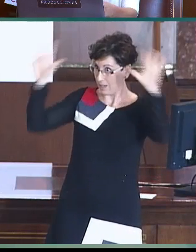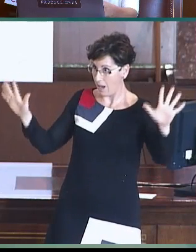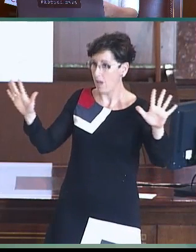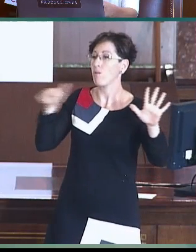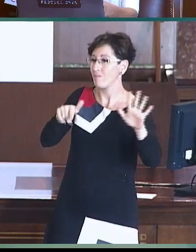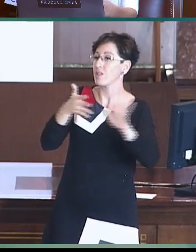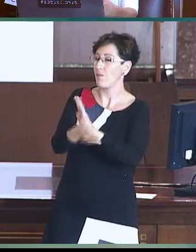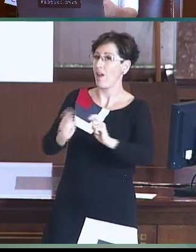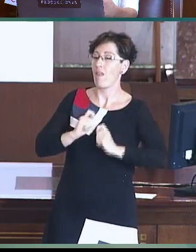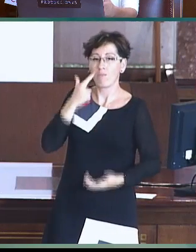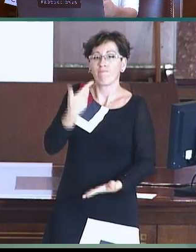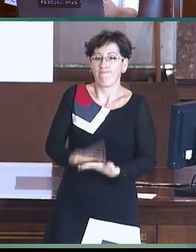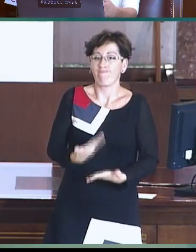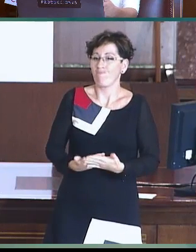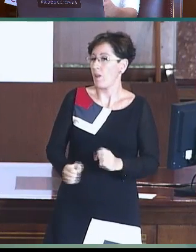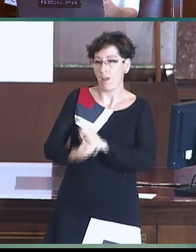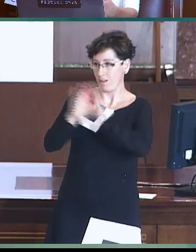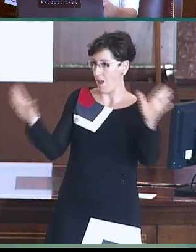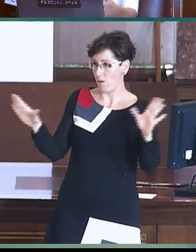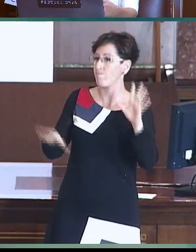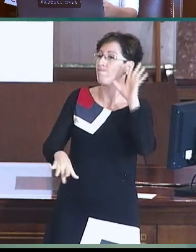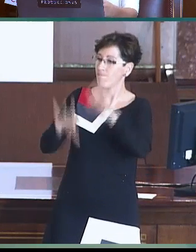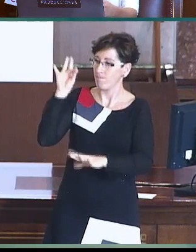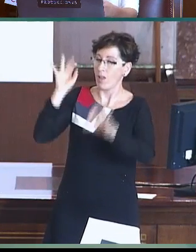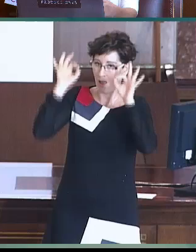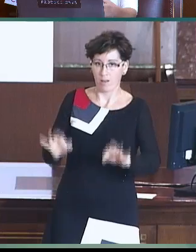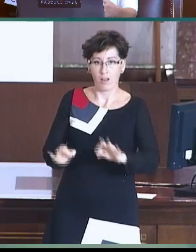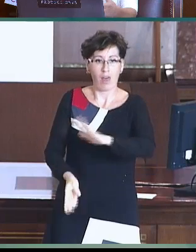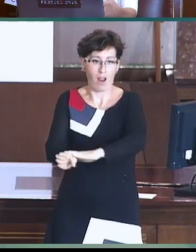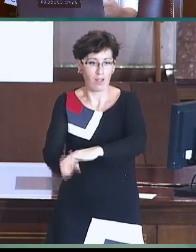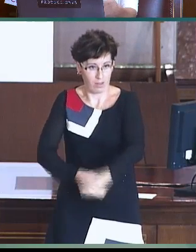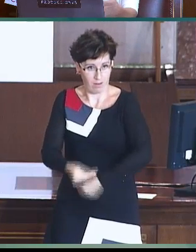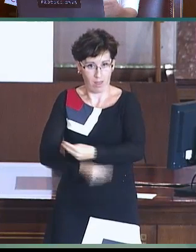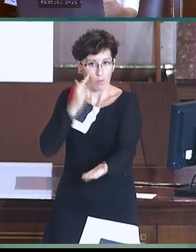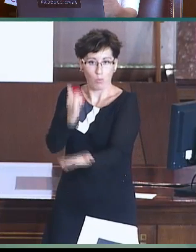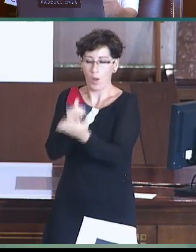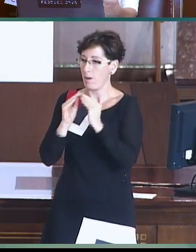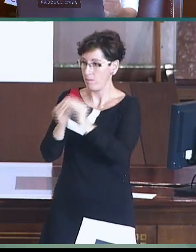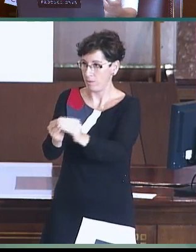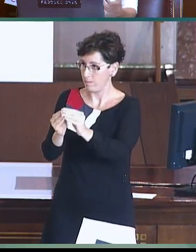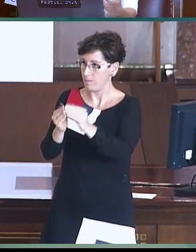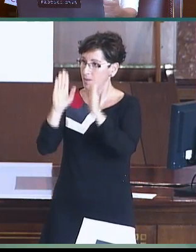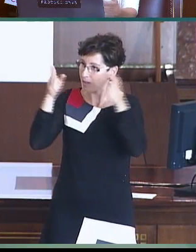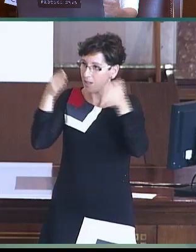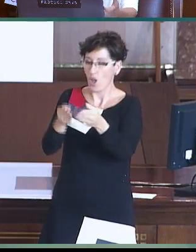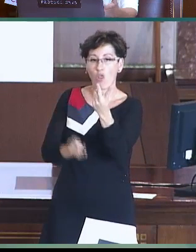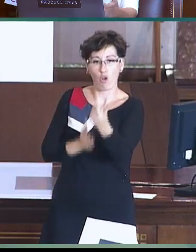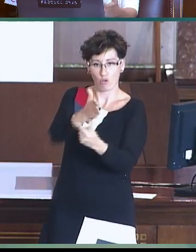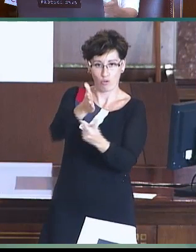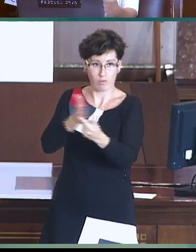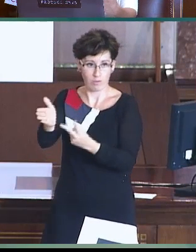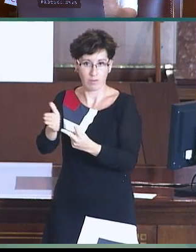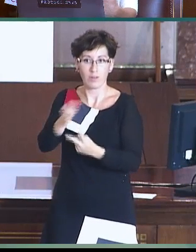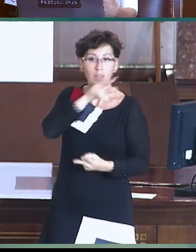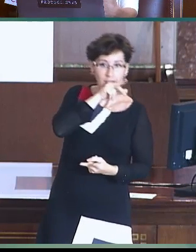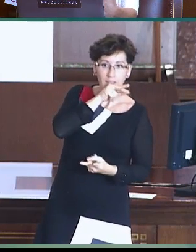el que decidiéramos hacer esta prueba tanto en lengua castellana como en